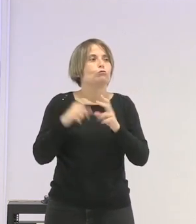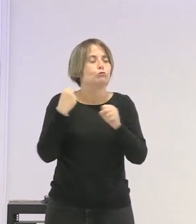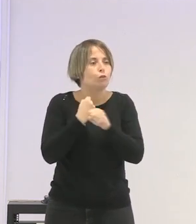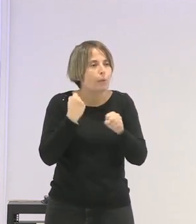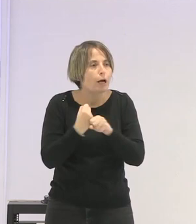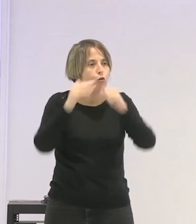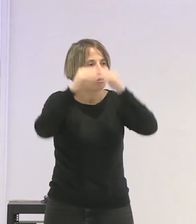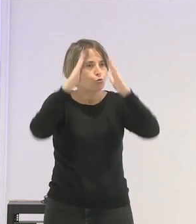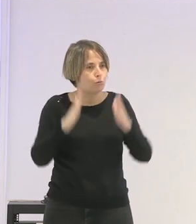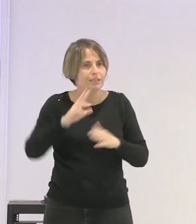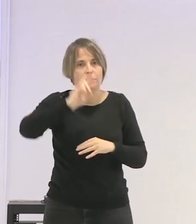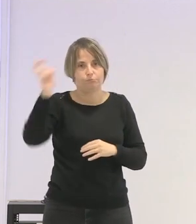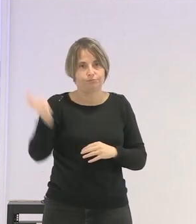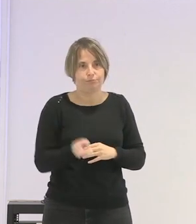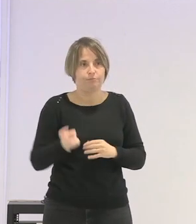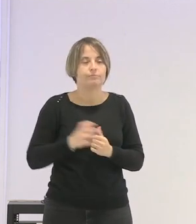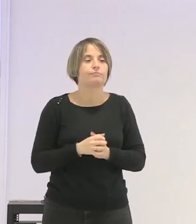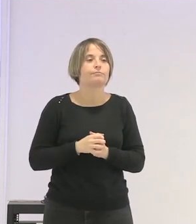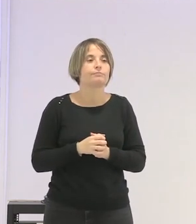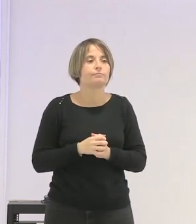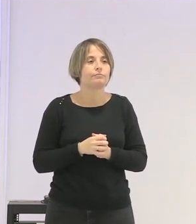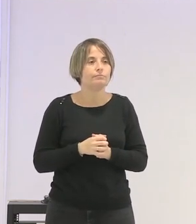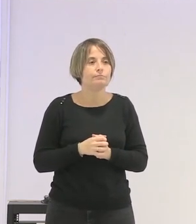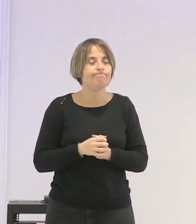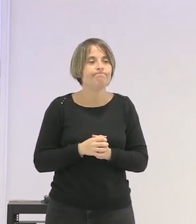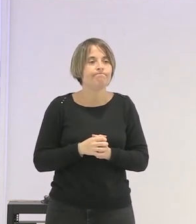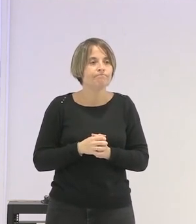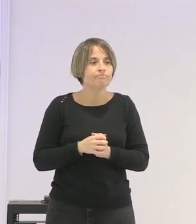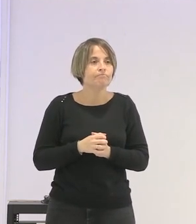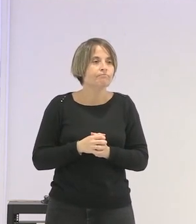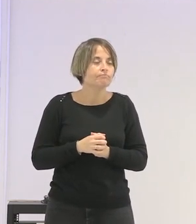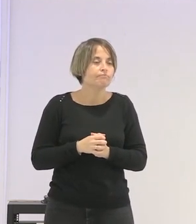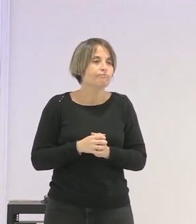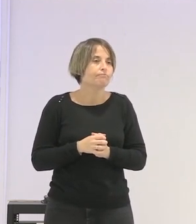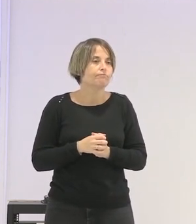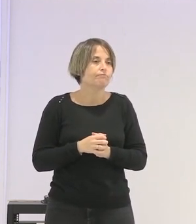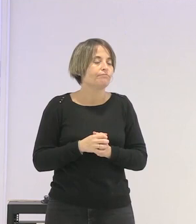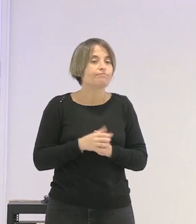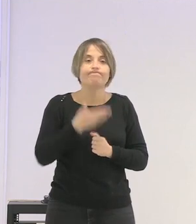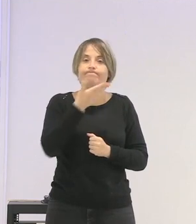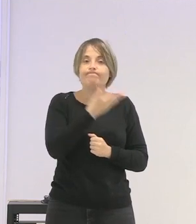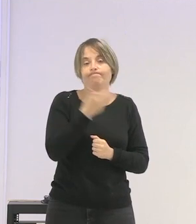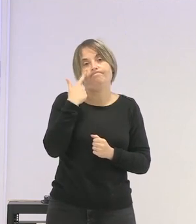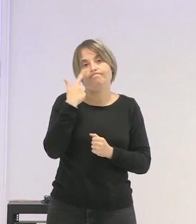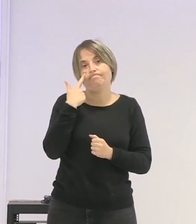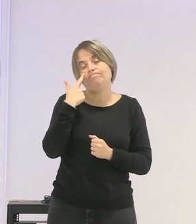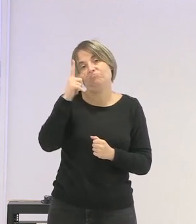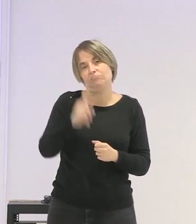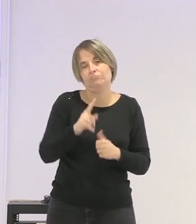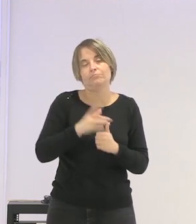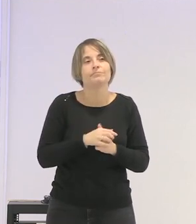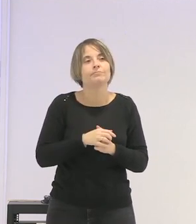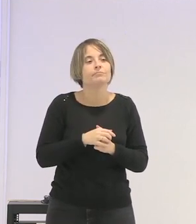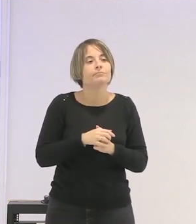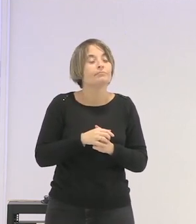trabajadoras domésticas, etcétera, ¿no? Entonces, bueno, esto pues un elemento, ¿no? También, bueno, también todo